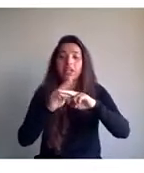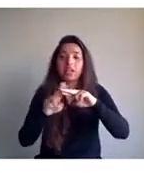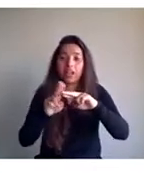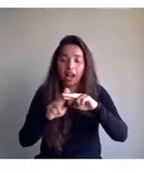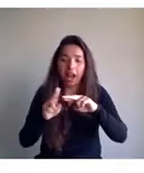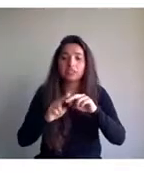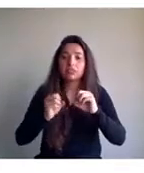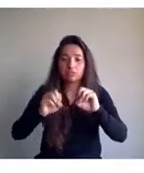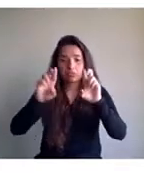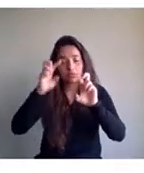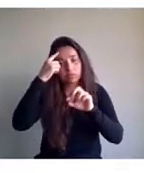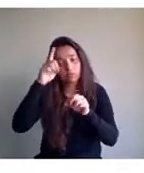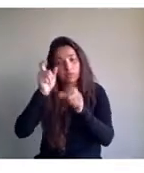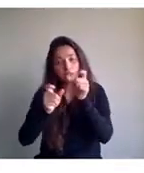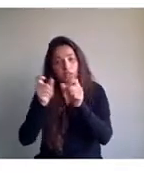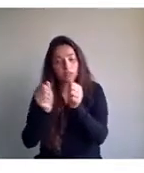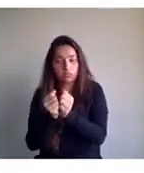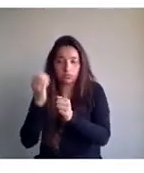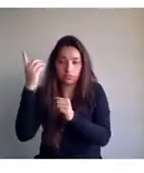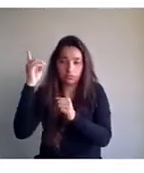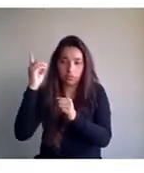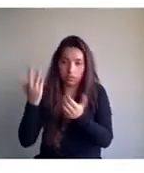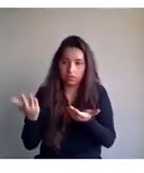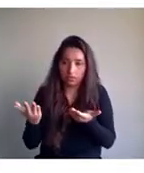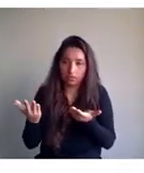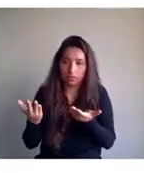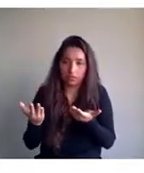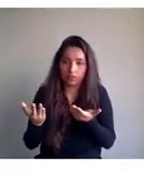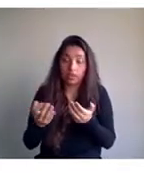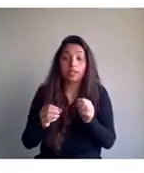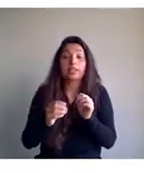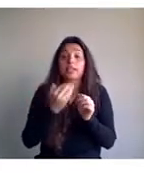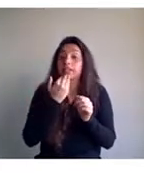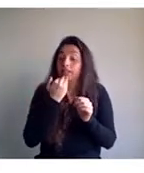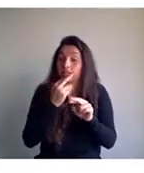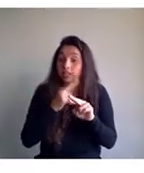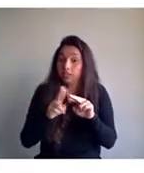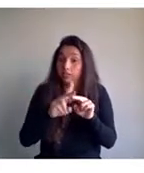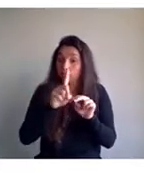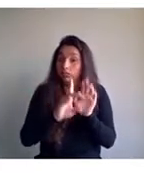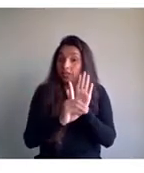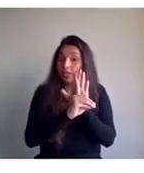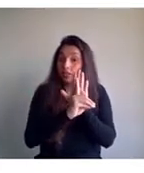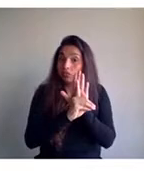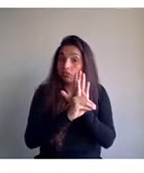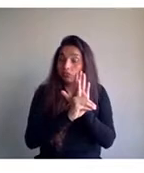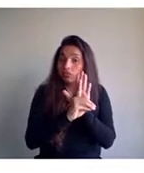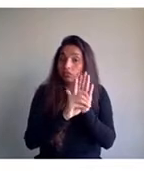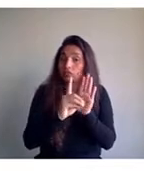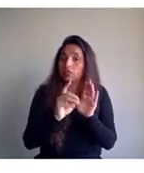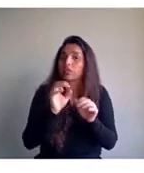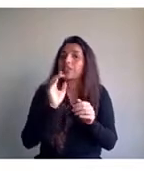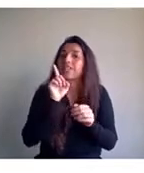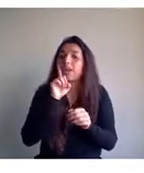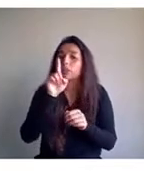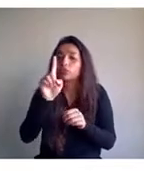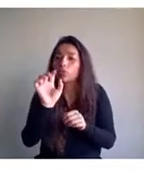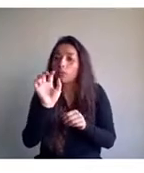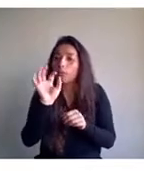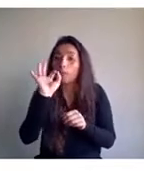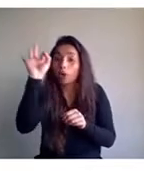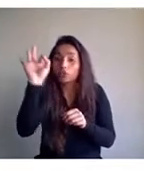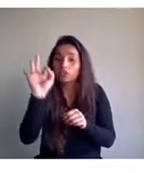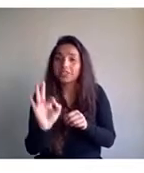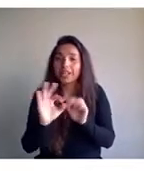adelante escribió y estableció los porcentajes mínimos en inclusión laboral de personas con discapacidad para entidades